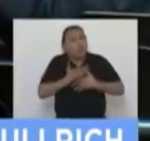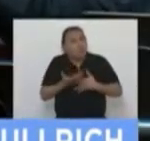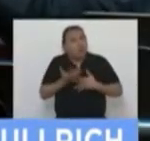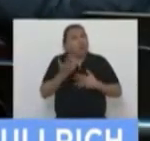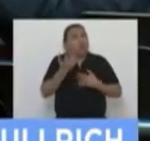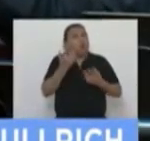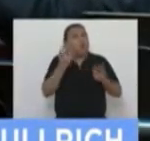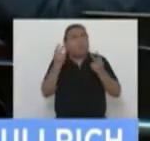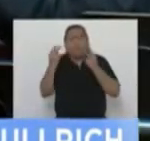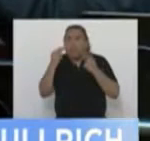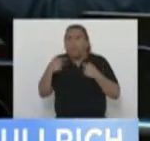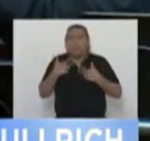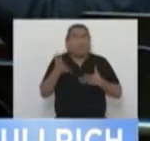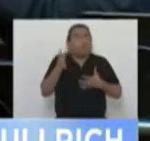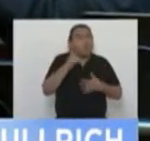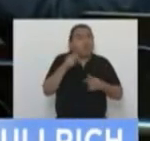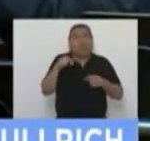incurable?